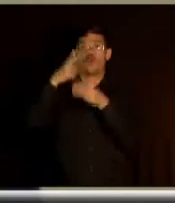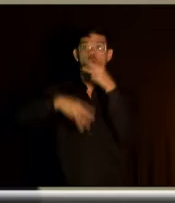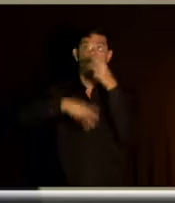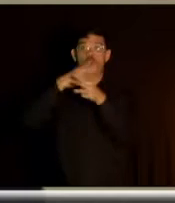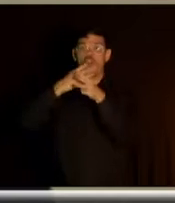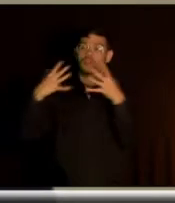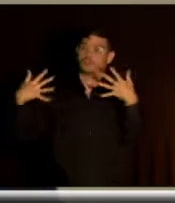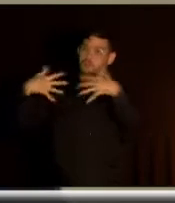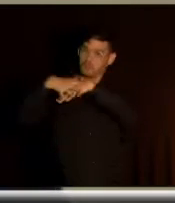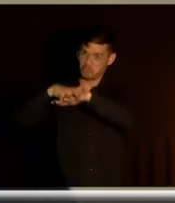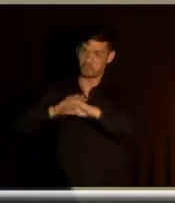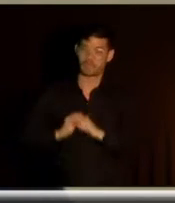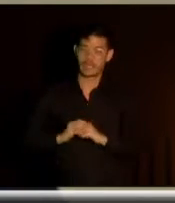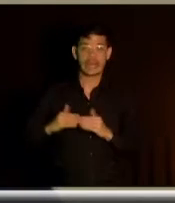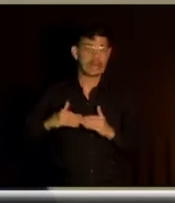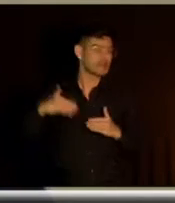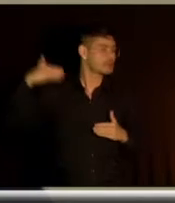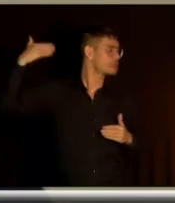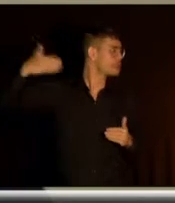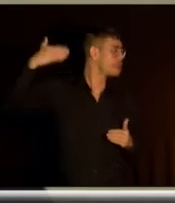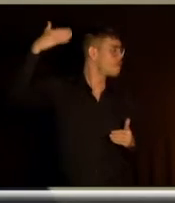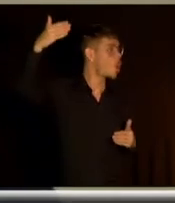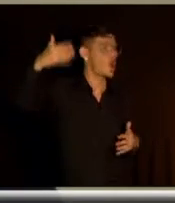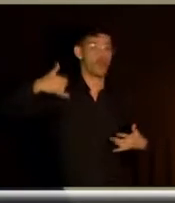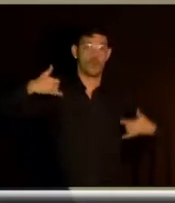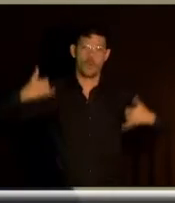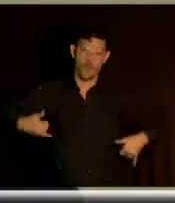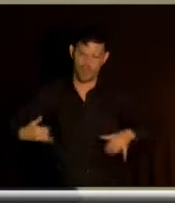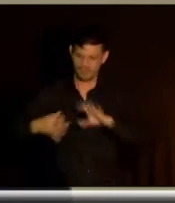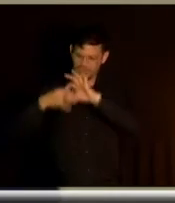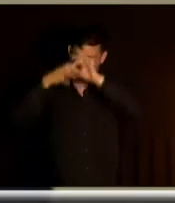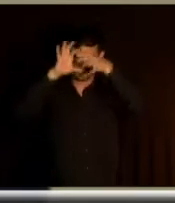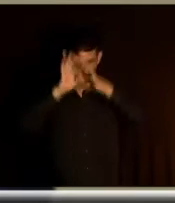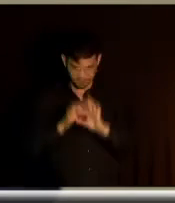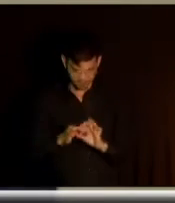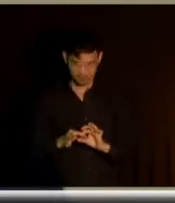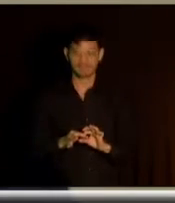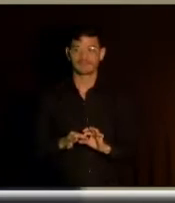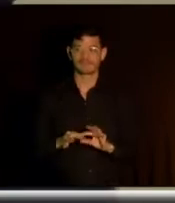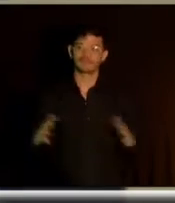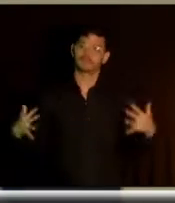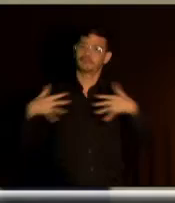tiempo los Juegos Olímpicos y Paralímpicos integrados.